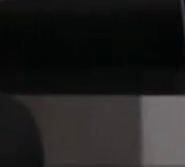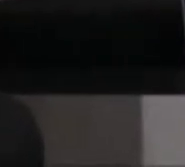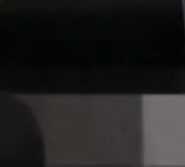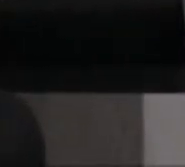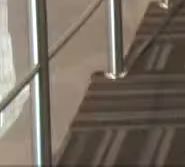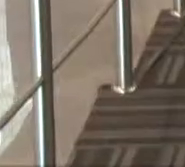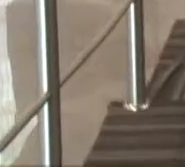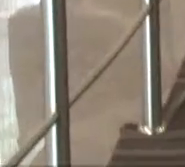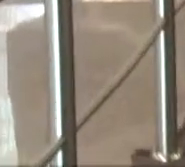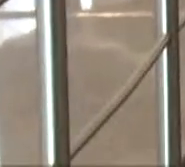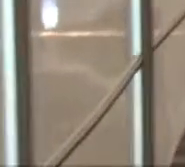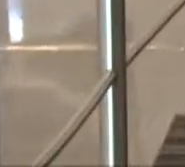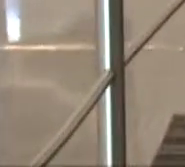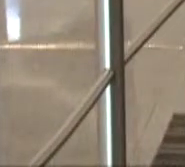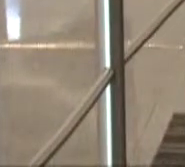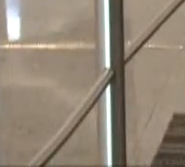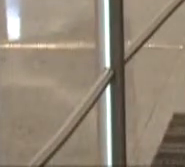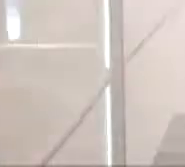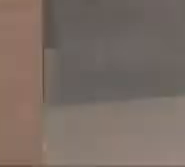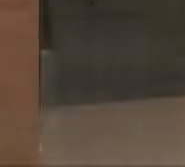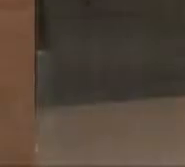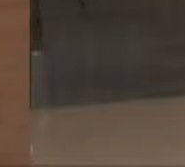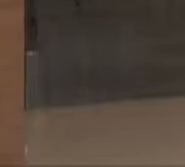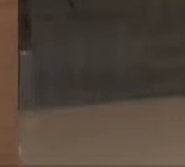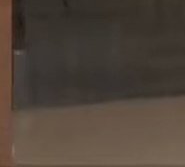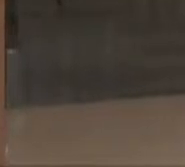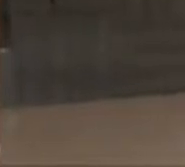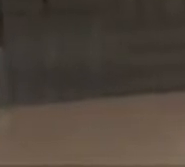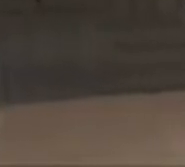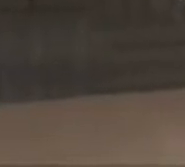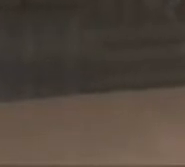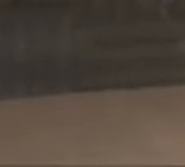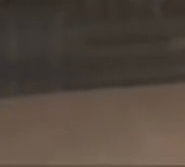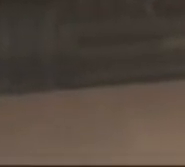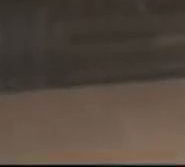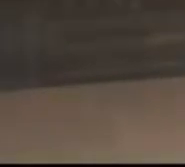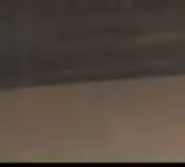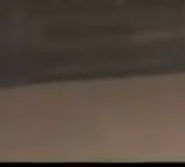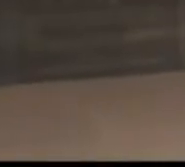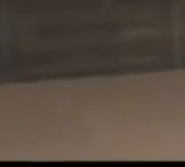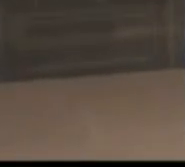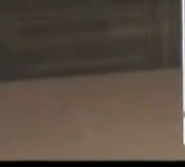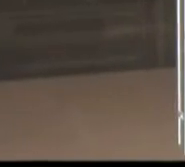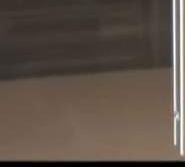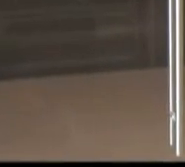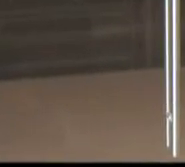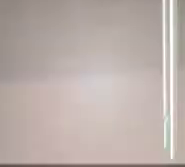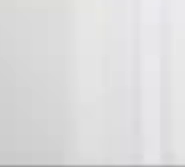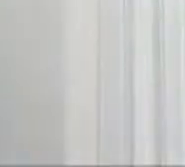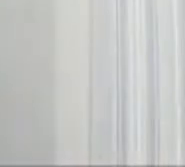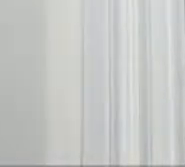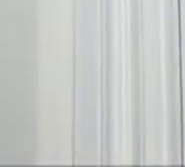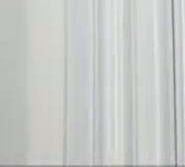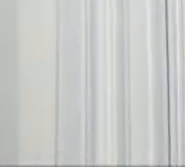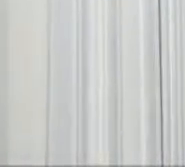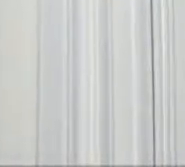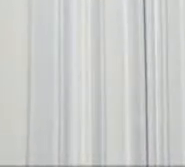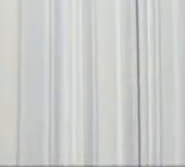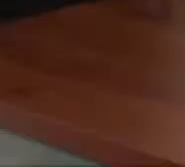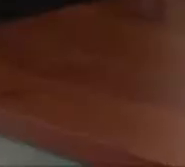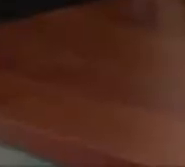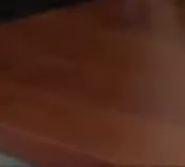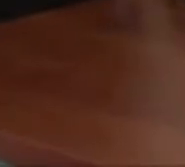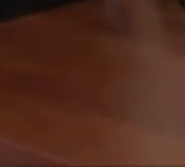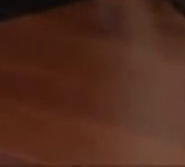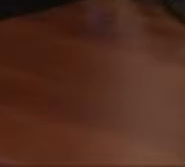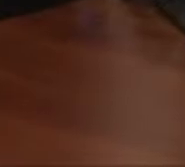equipos requeridos por protección civil se cuenta con una brigada de protección civil debidamente identificada y servicio médico